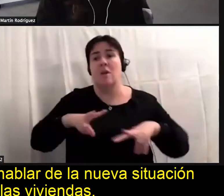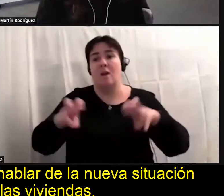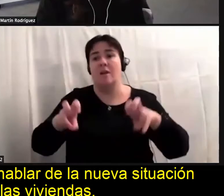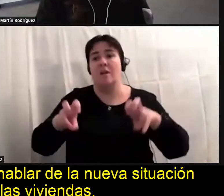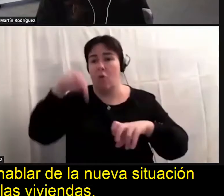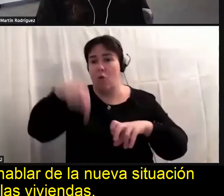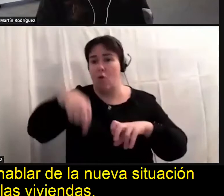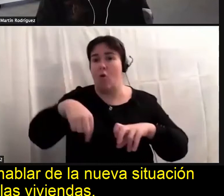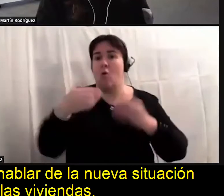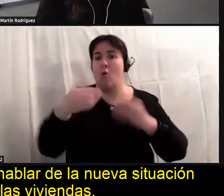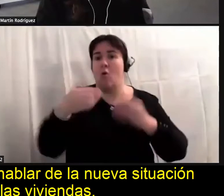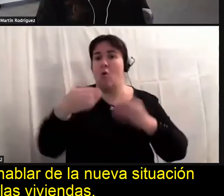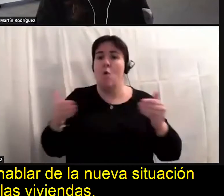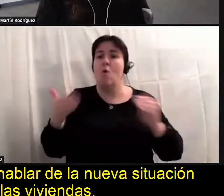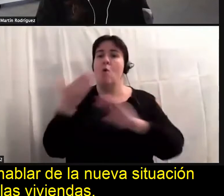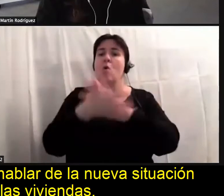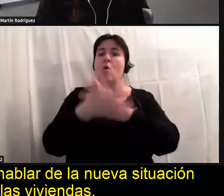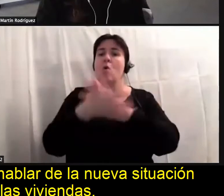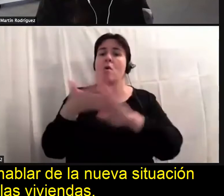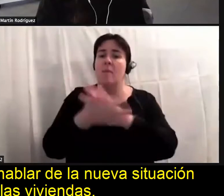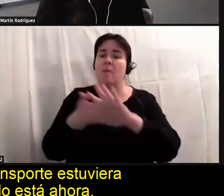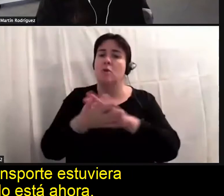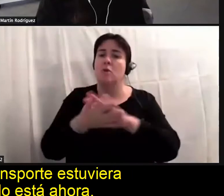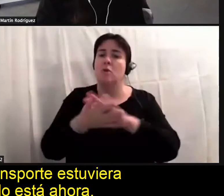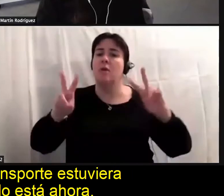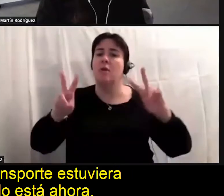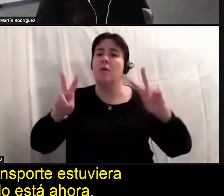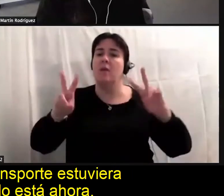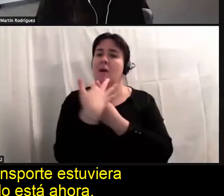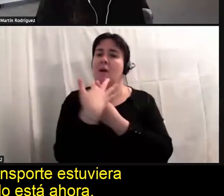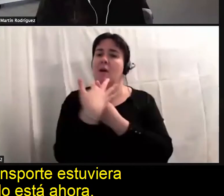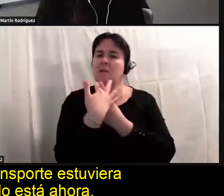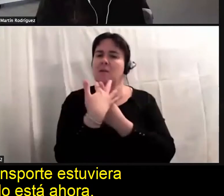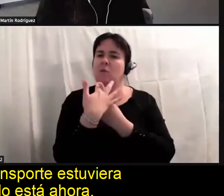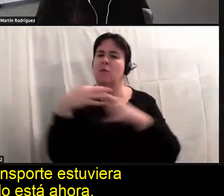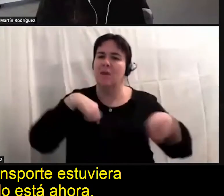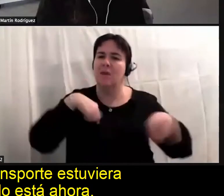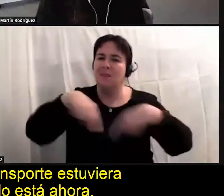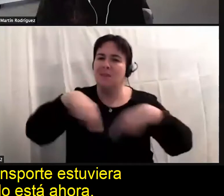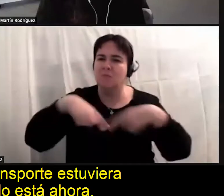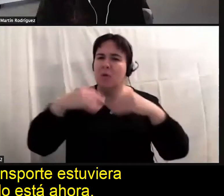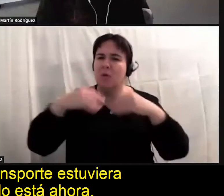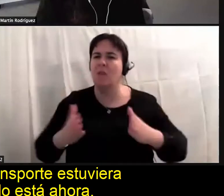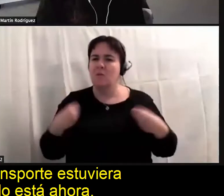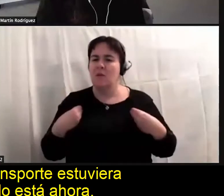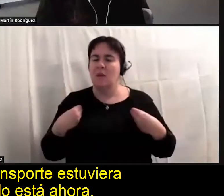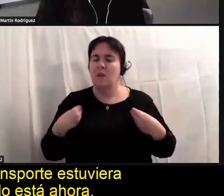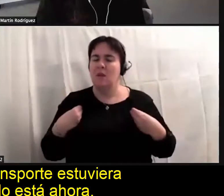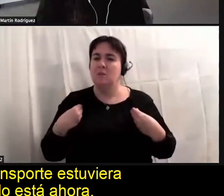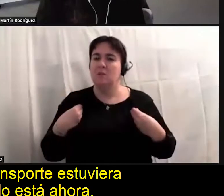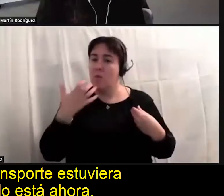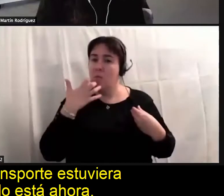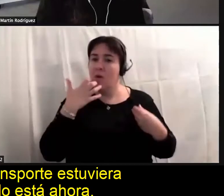la nueva situación del transporte, de la nueva situación de las viviendas. El transporte, no es lógico que el transporte estuviera masificado como